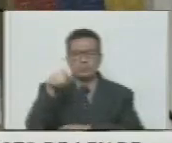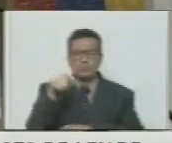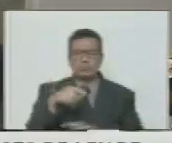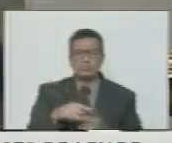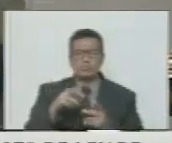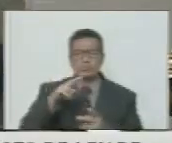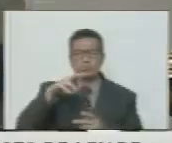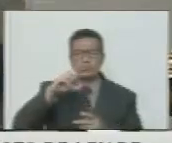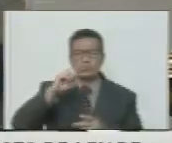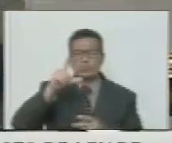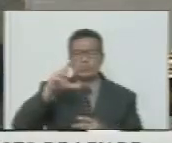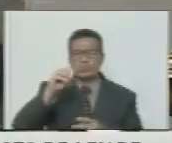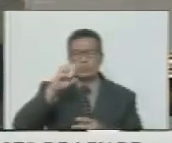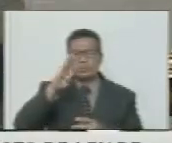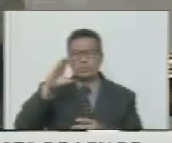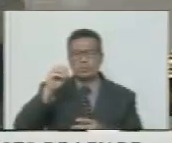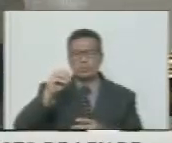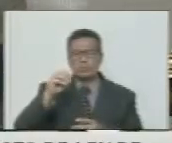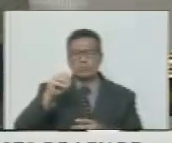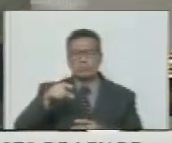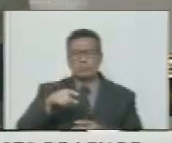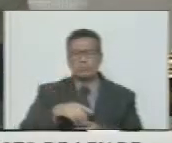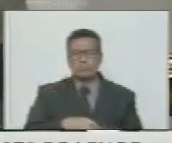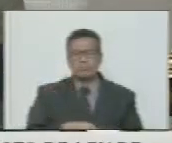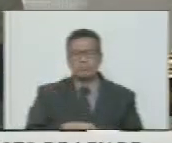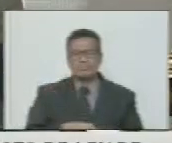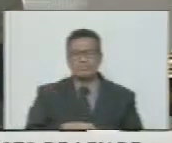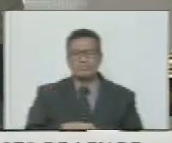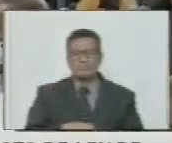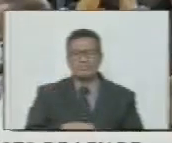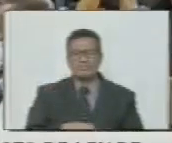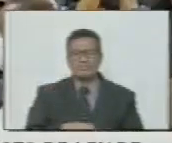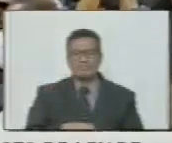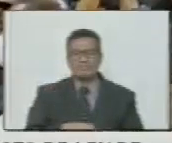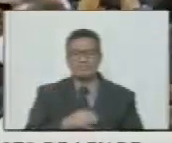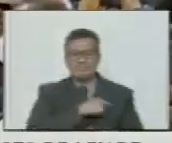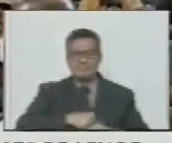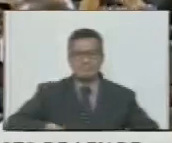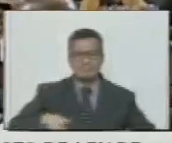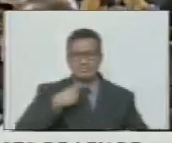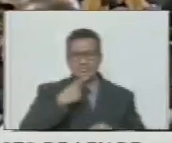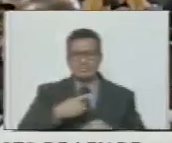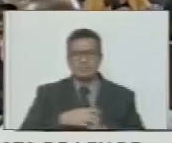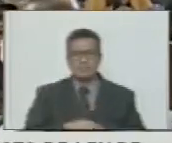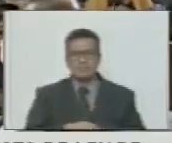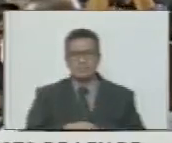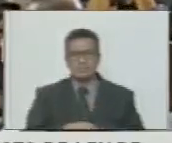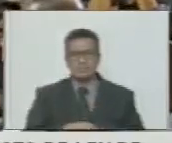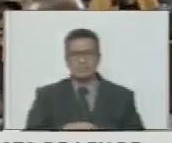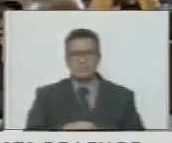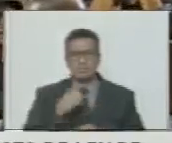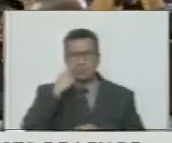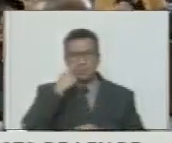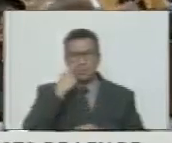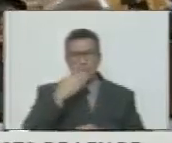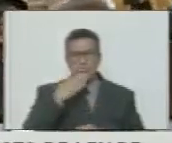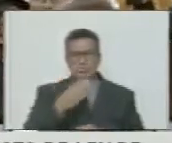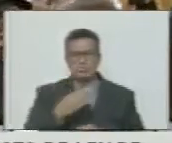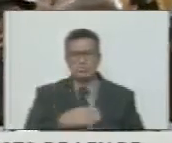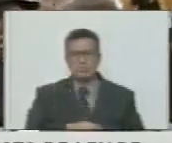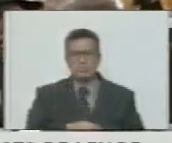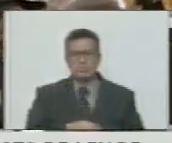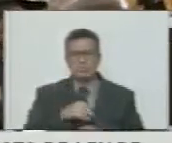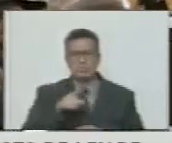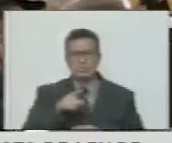diputado Ramón Lobo, su despacho. Bueno, presidente, queremos solicitar